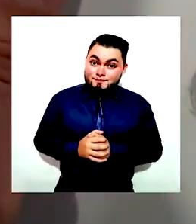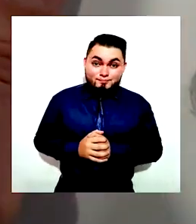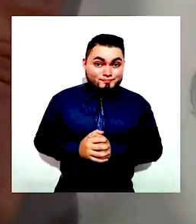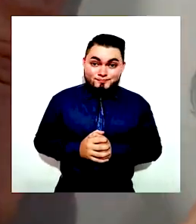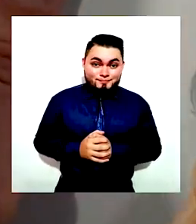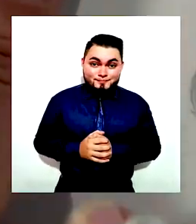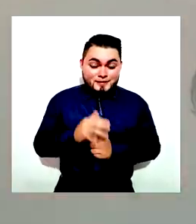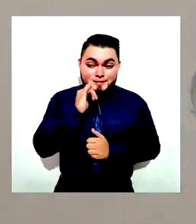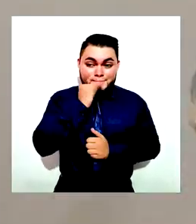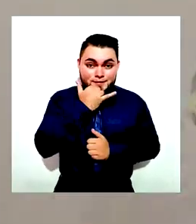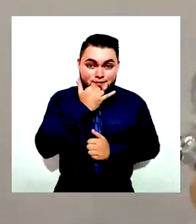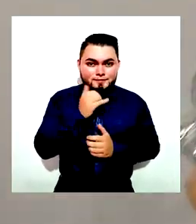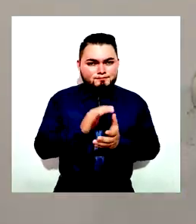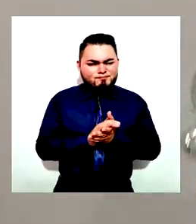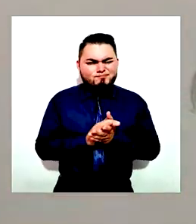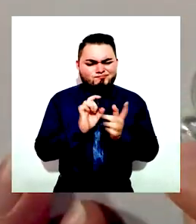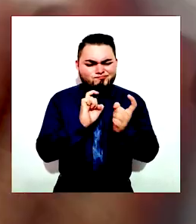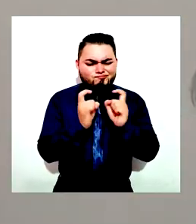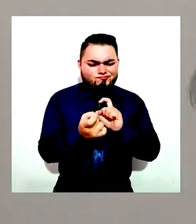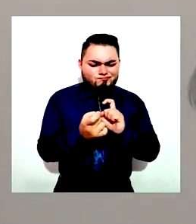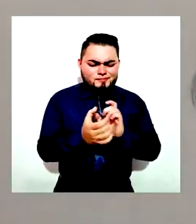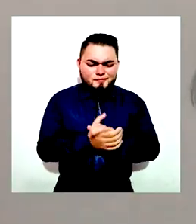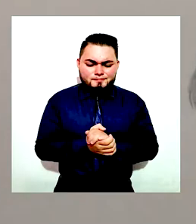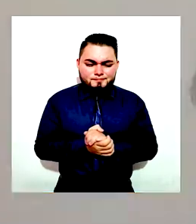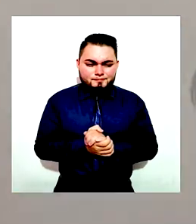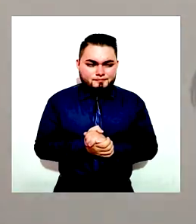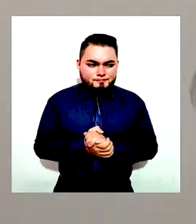Para evitar esto, haré un par de ajustes.